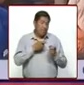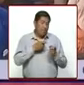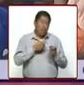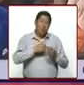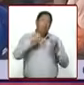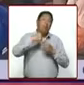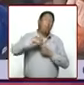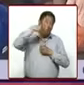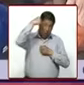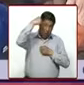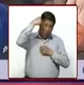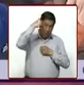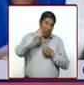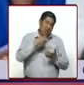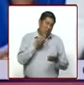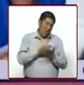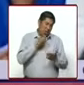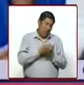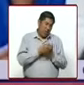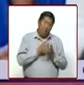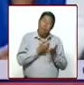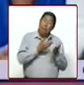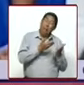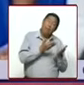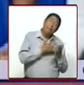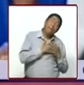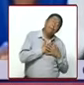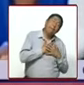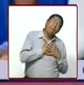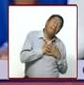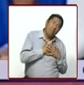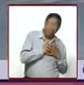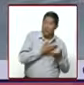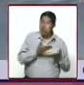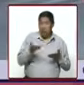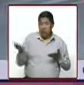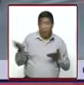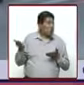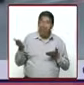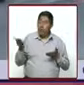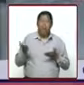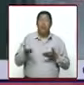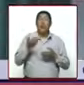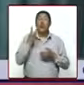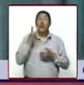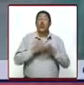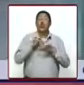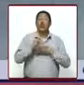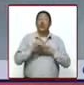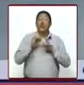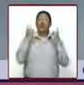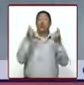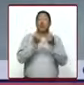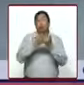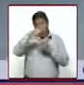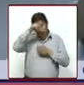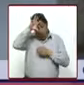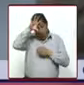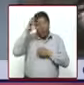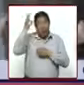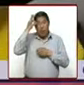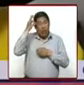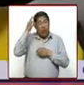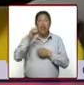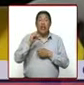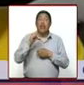a los masistas y a los que tienen plata. fecha 2 de octubre en el departamento de Tarija. La fiscal